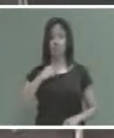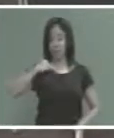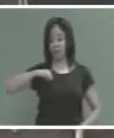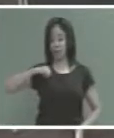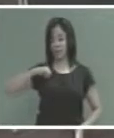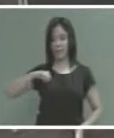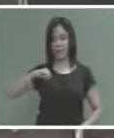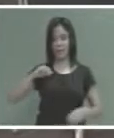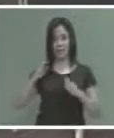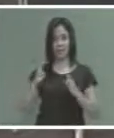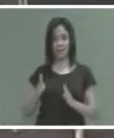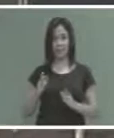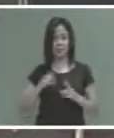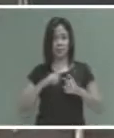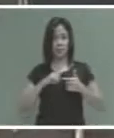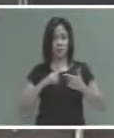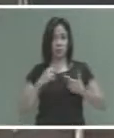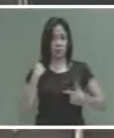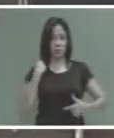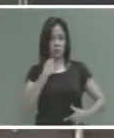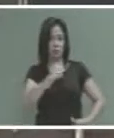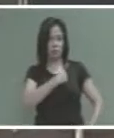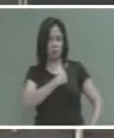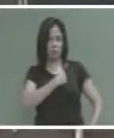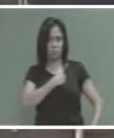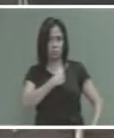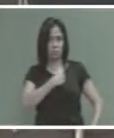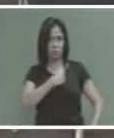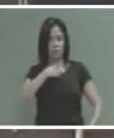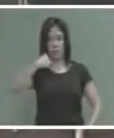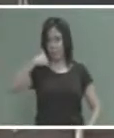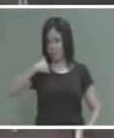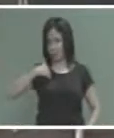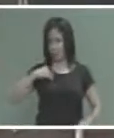creamos un gran